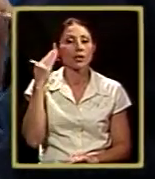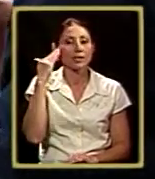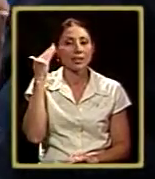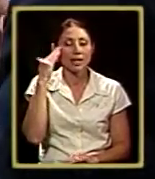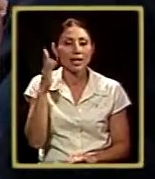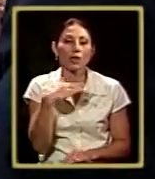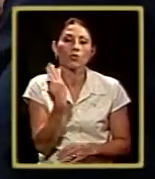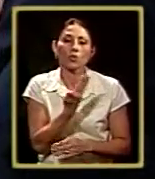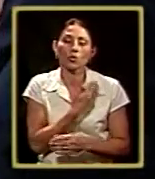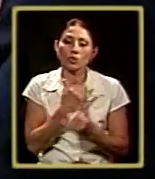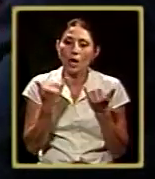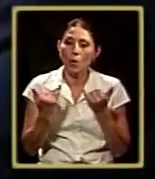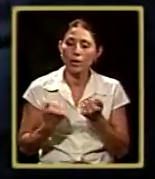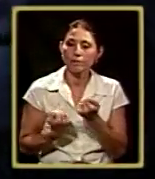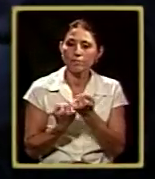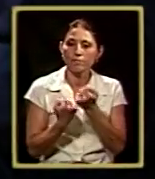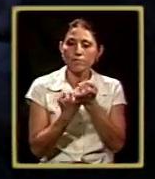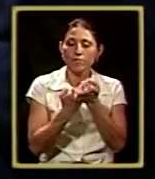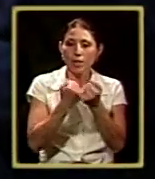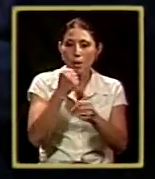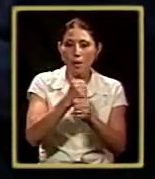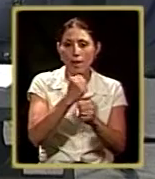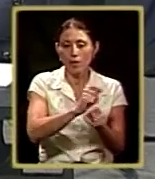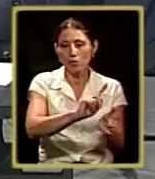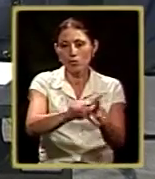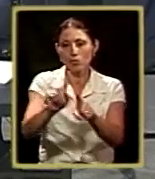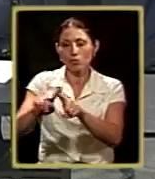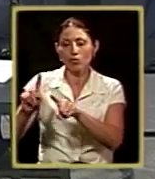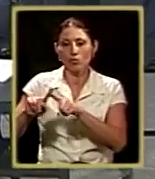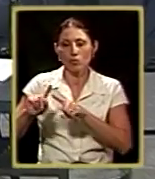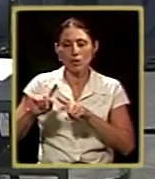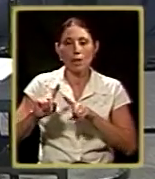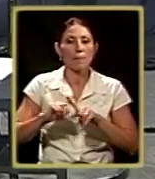reforzando estas operaciones, pero